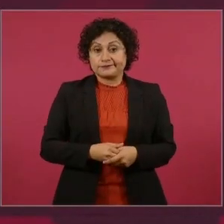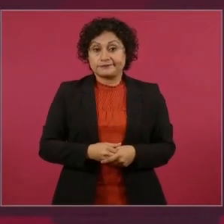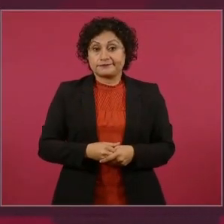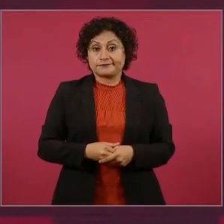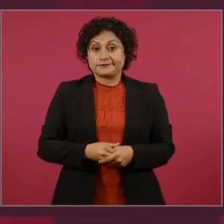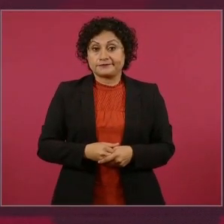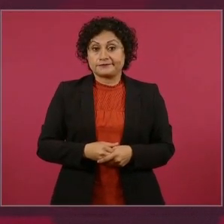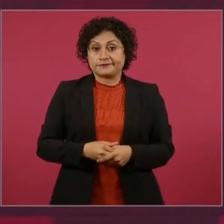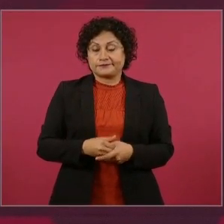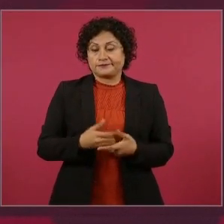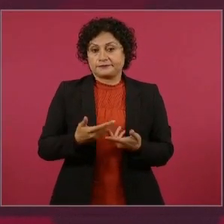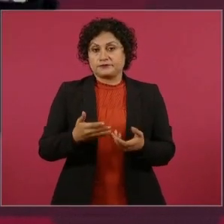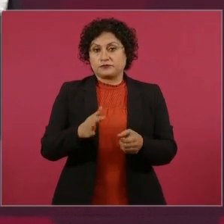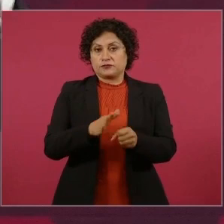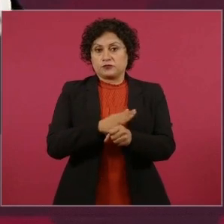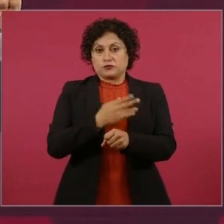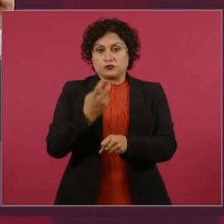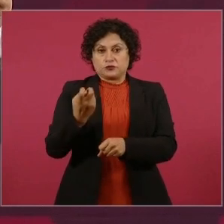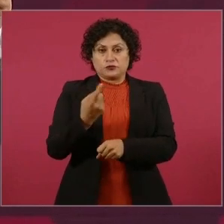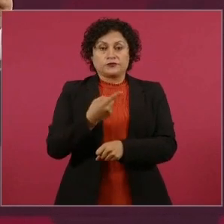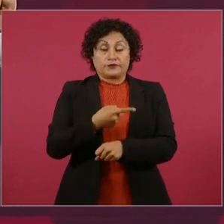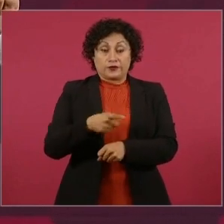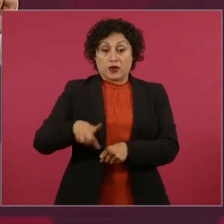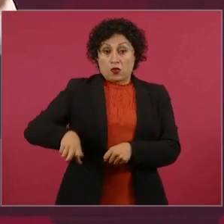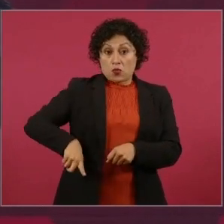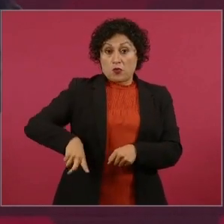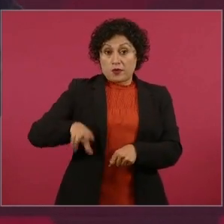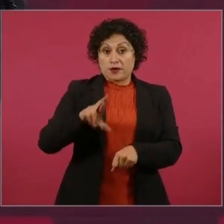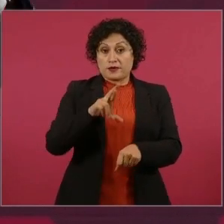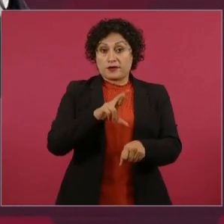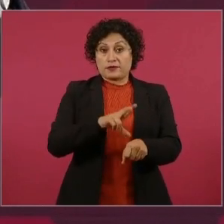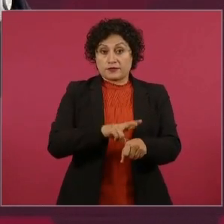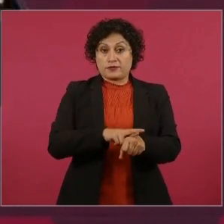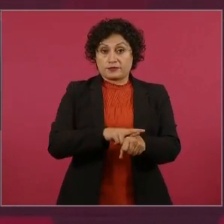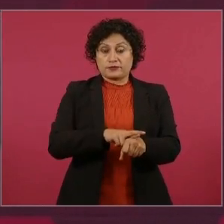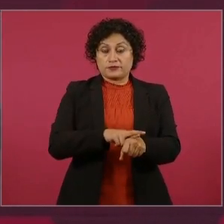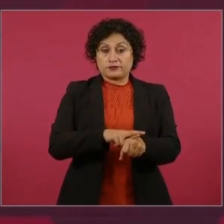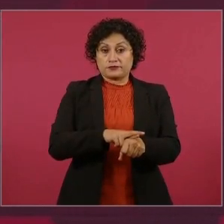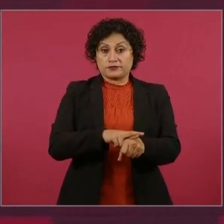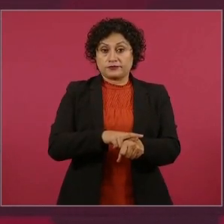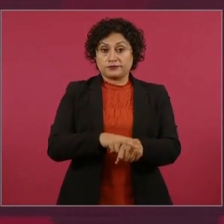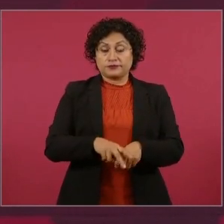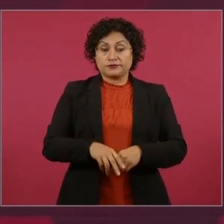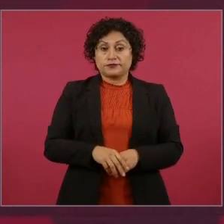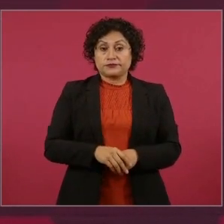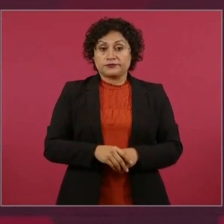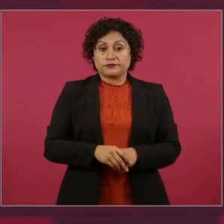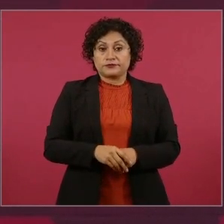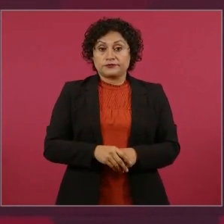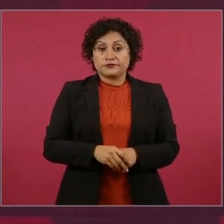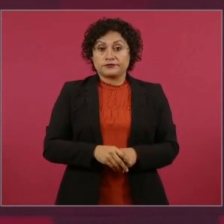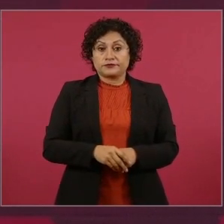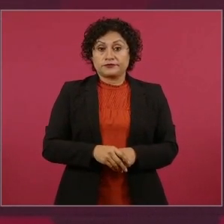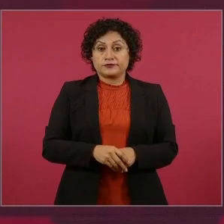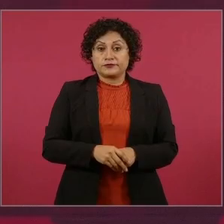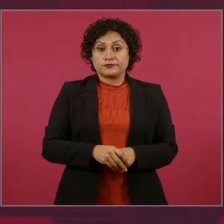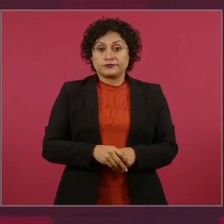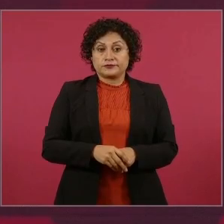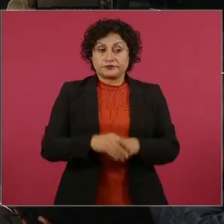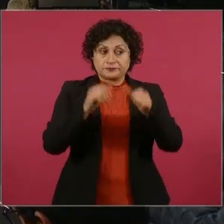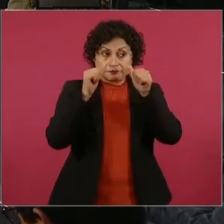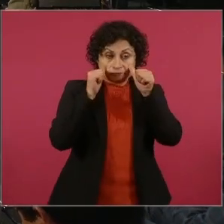artefactos y él fue el que este le